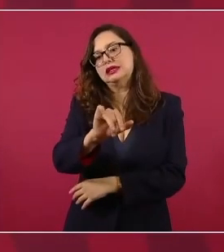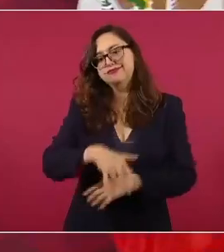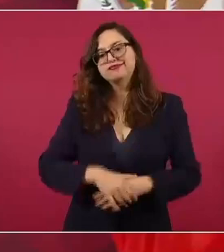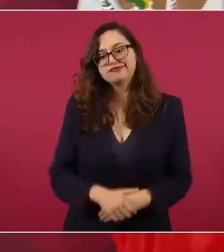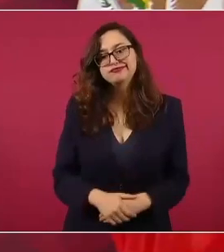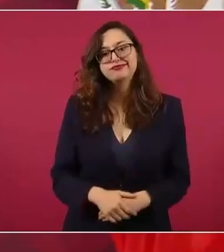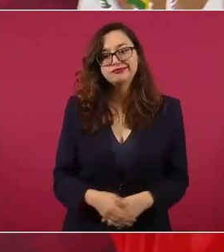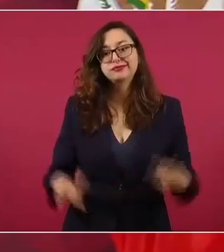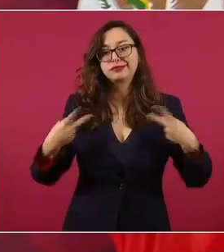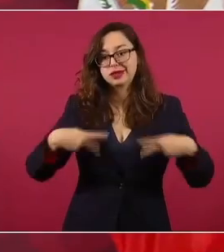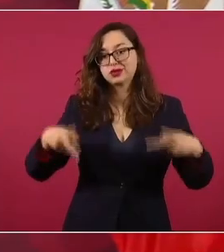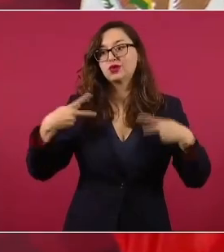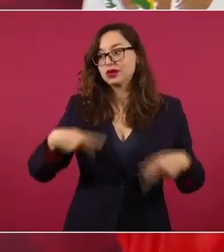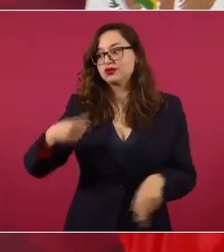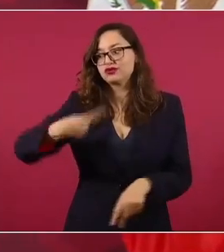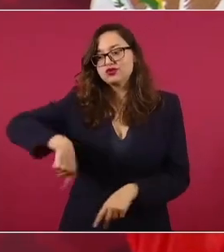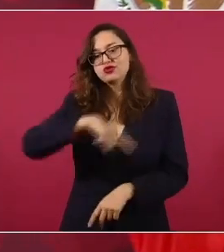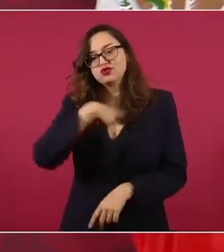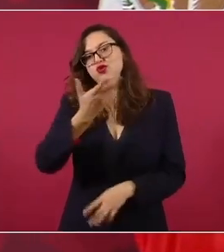y hay que asolearse